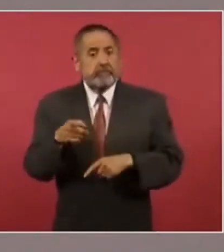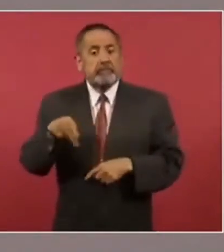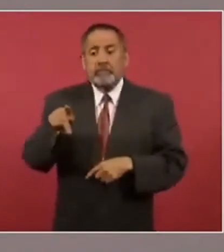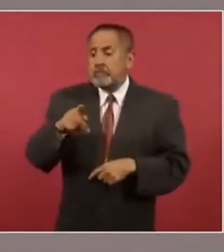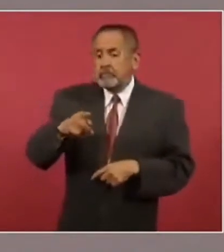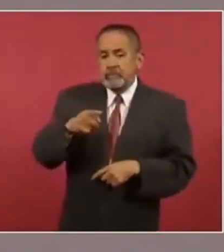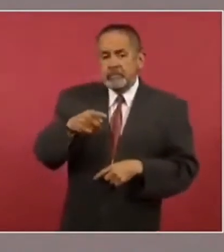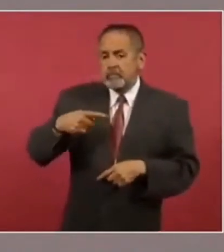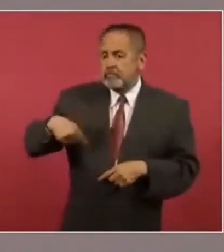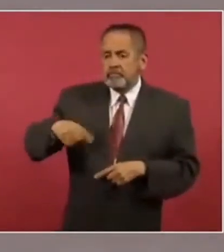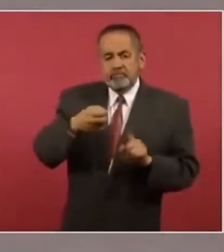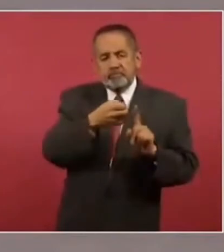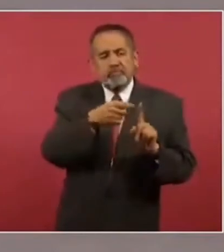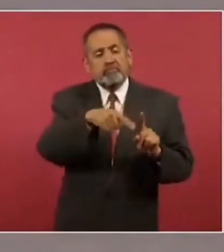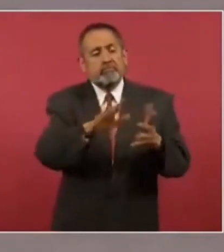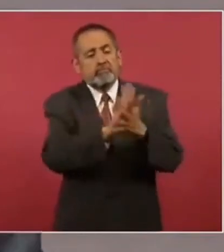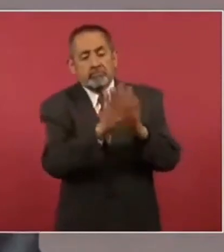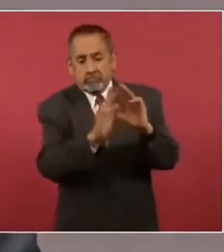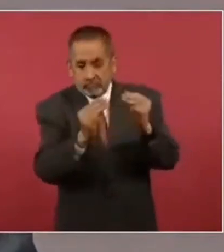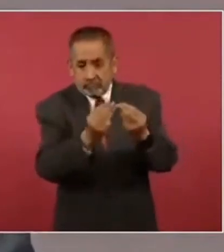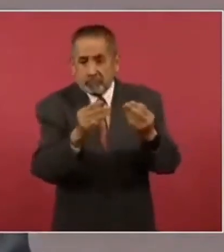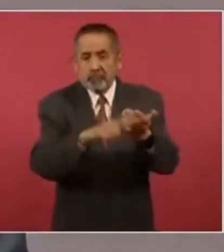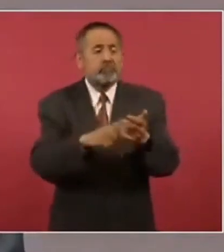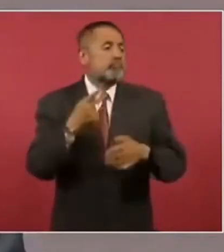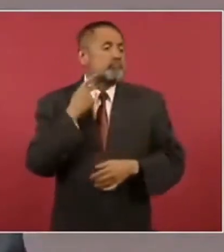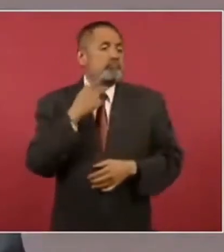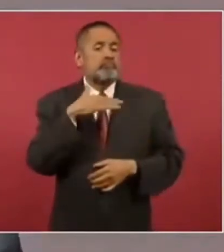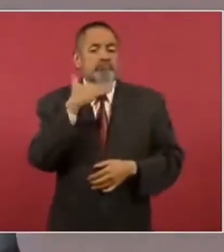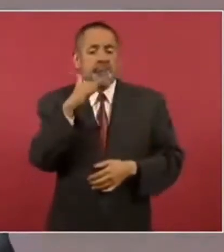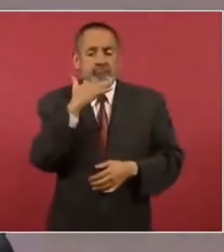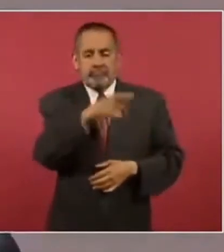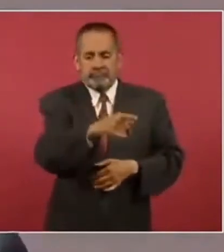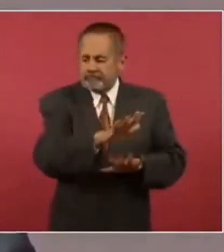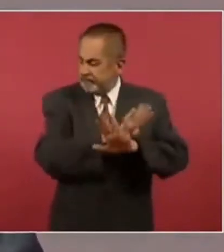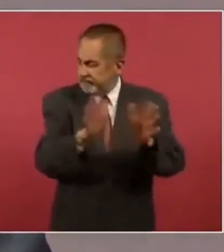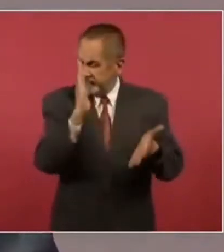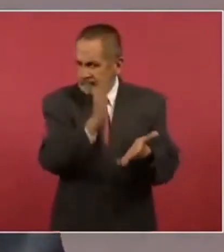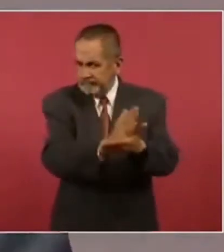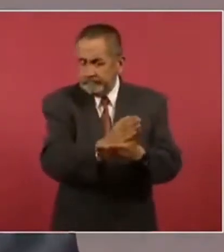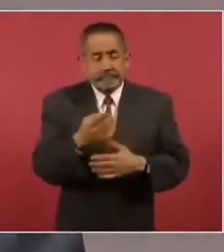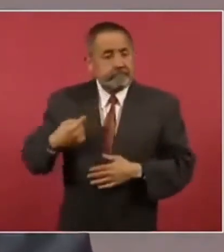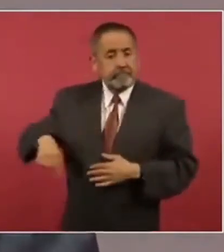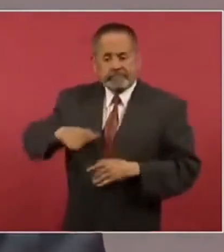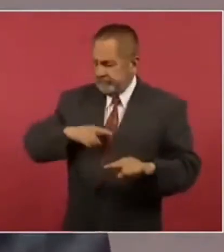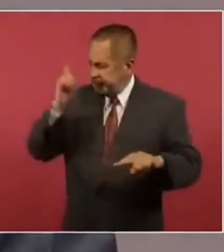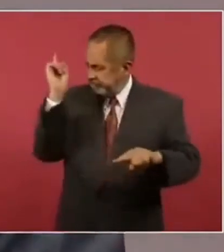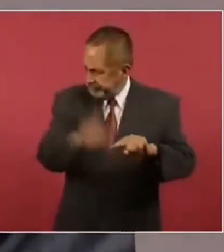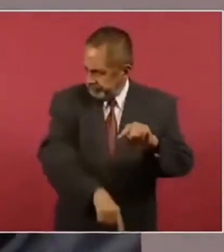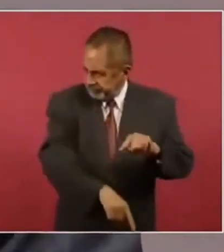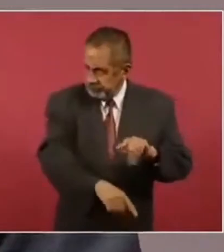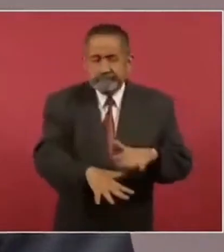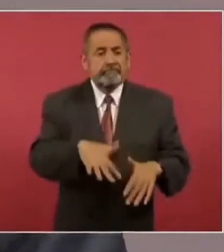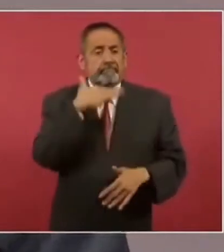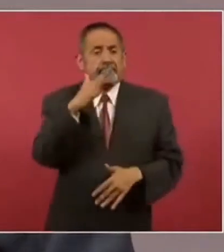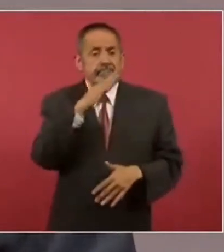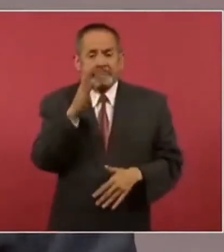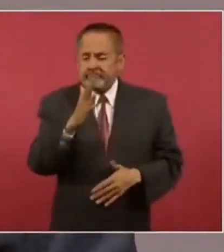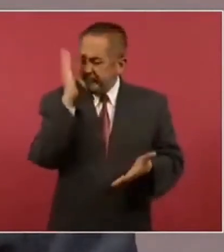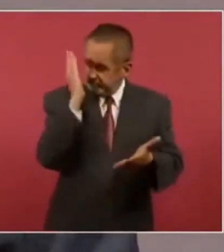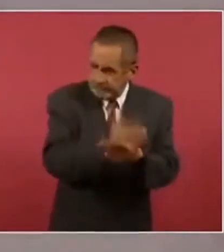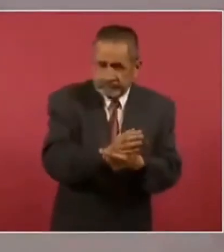organizada y de cuello blanco, porque no hay corrupción, no hay